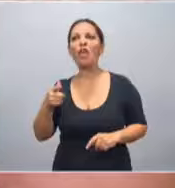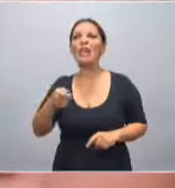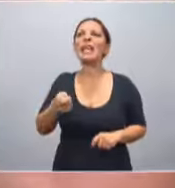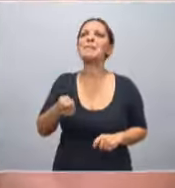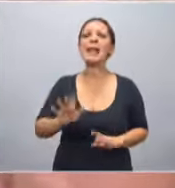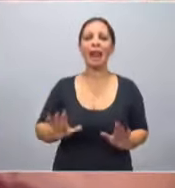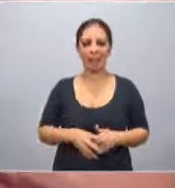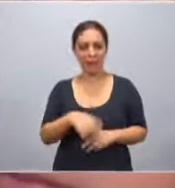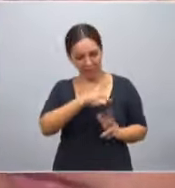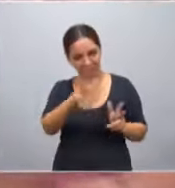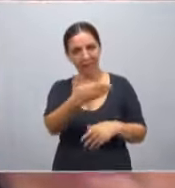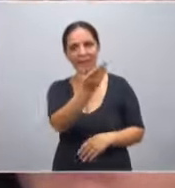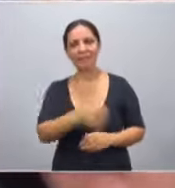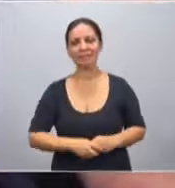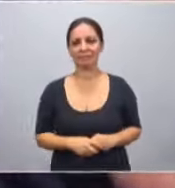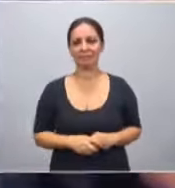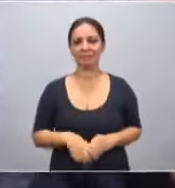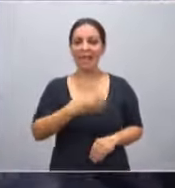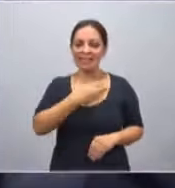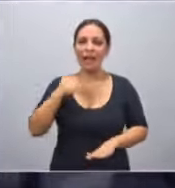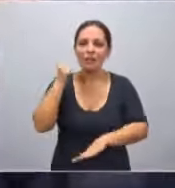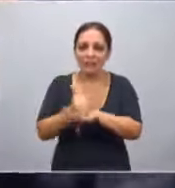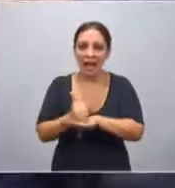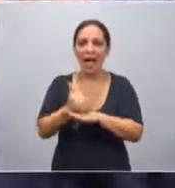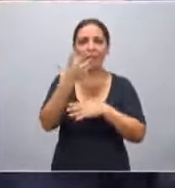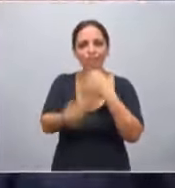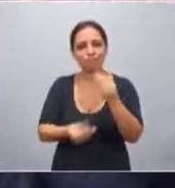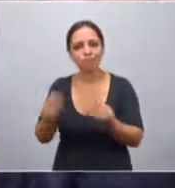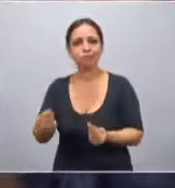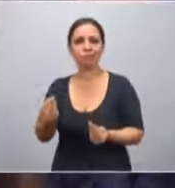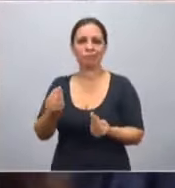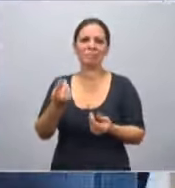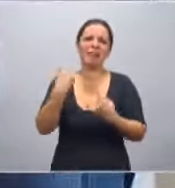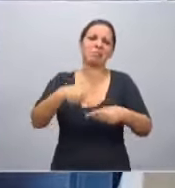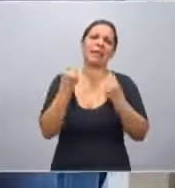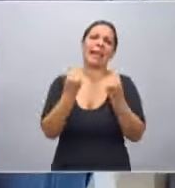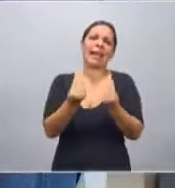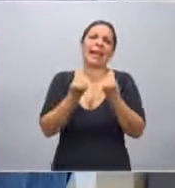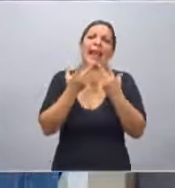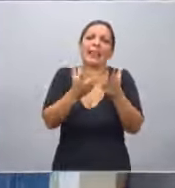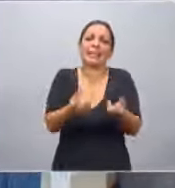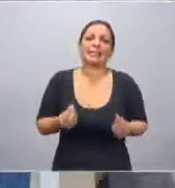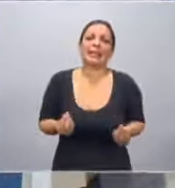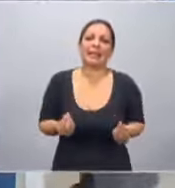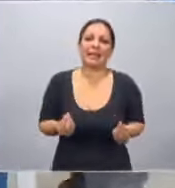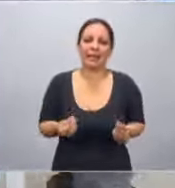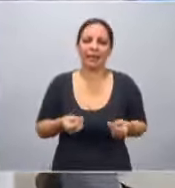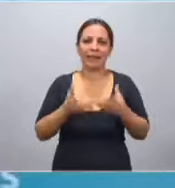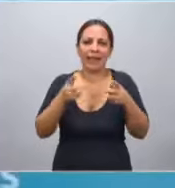provincial y municipal de qué organización criminal están